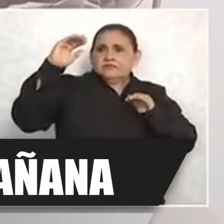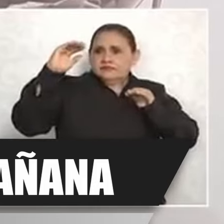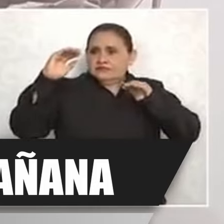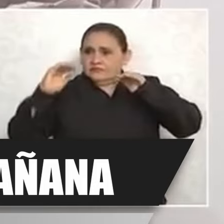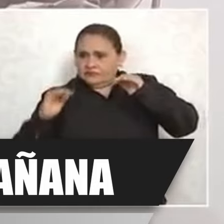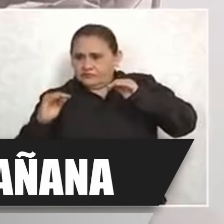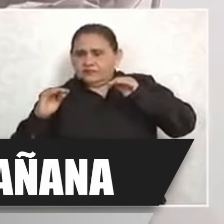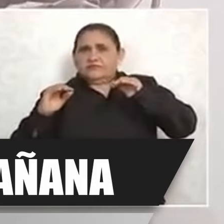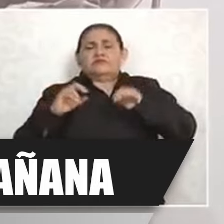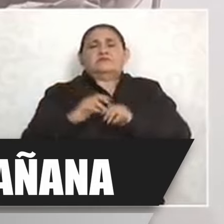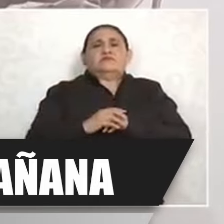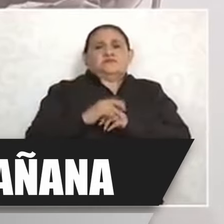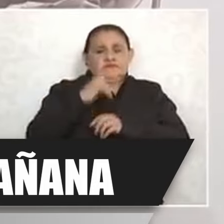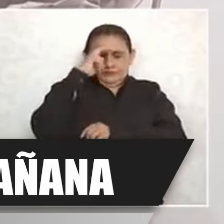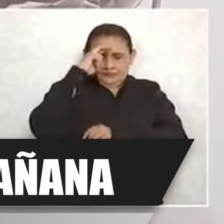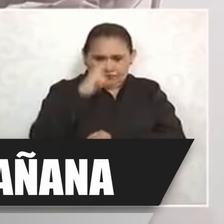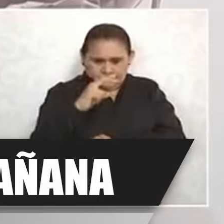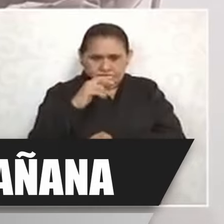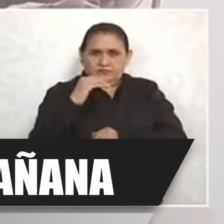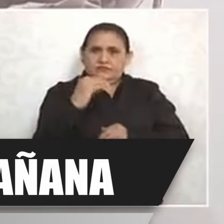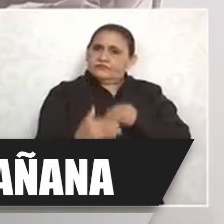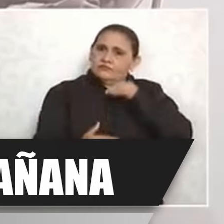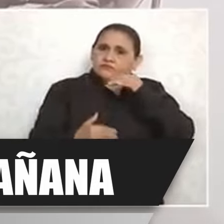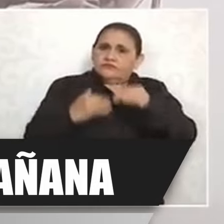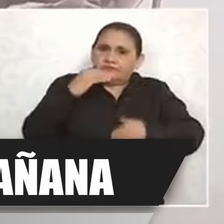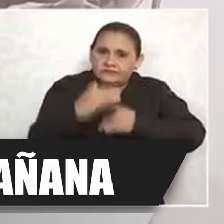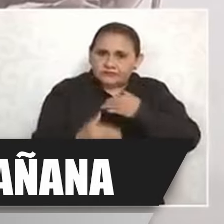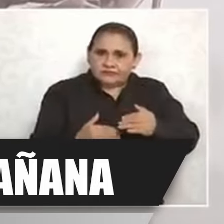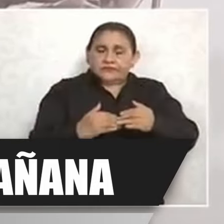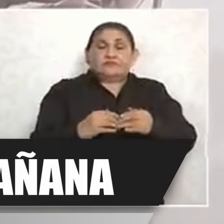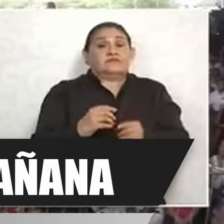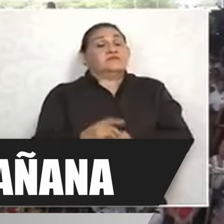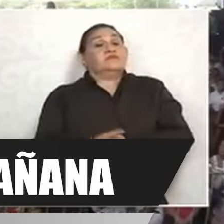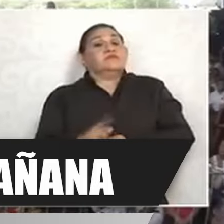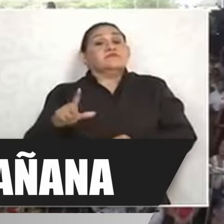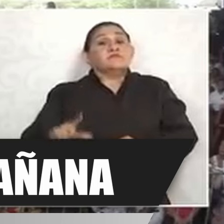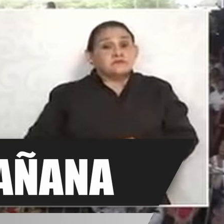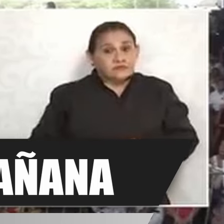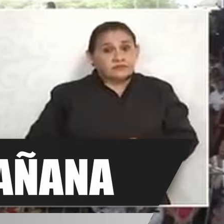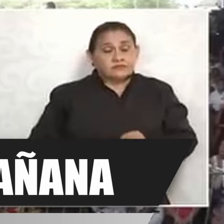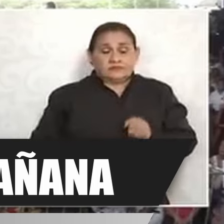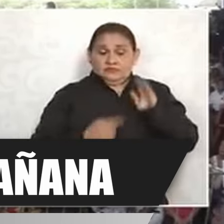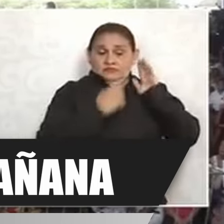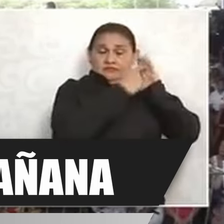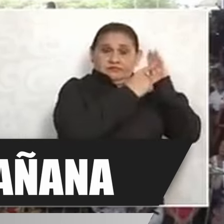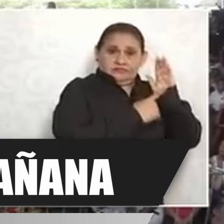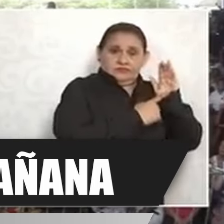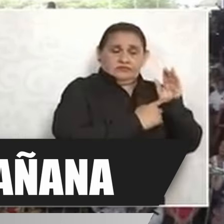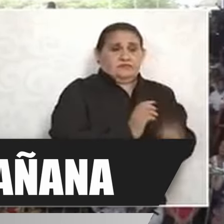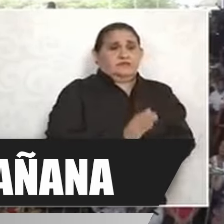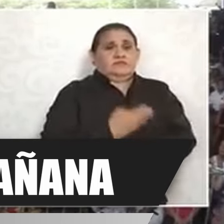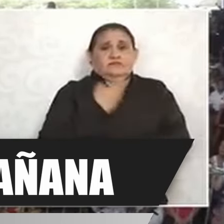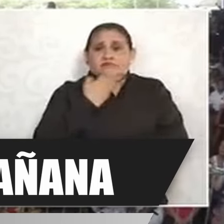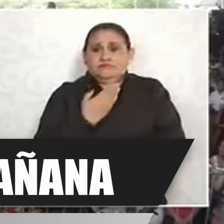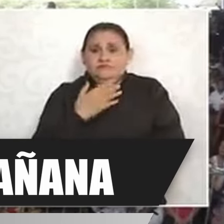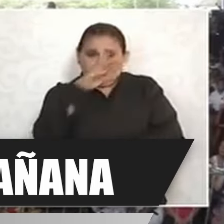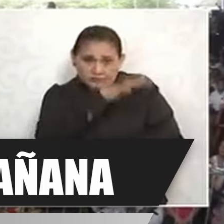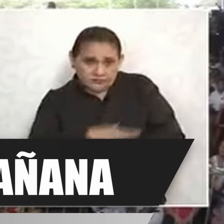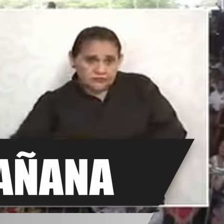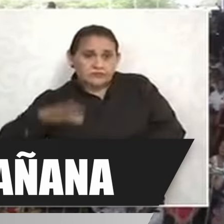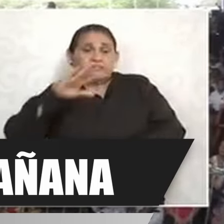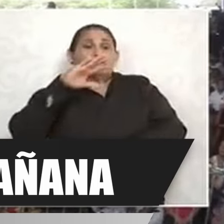México creció de mejor manera. Así que vamos a gobernar con el principio de por el bien de todos,